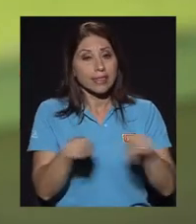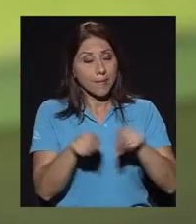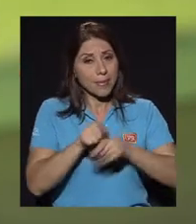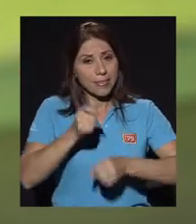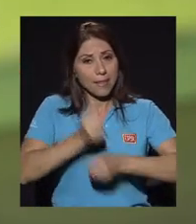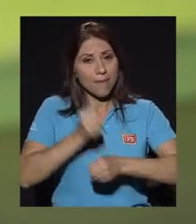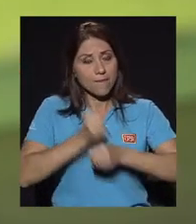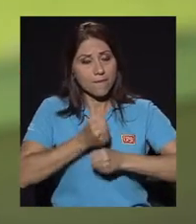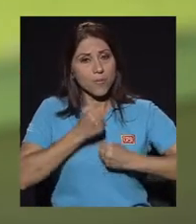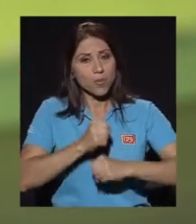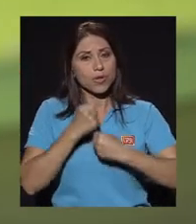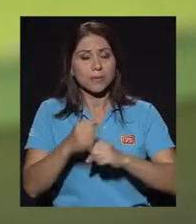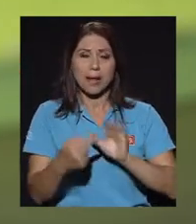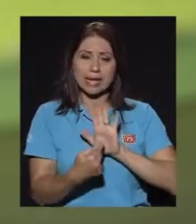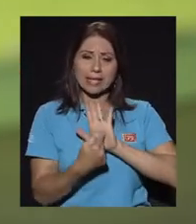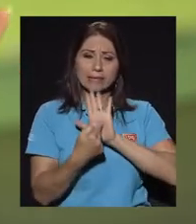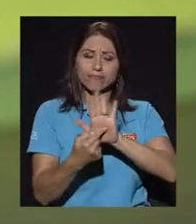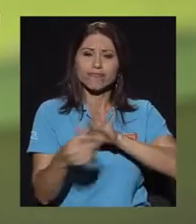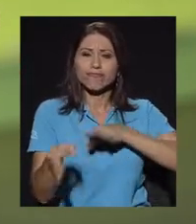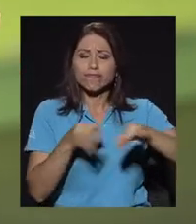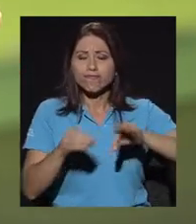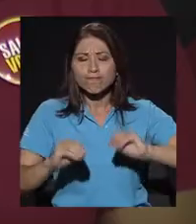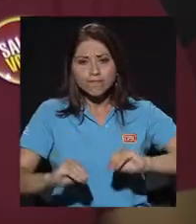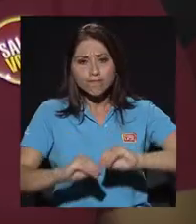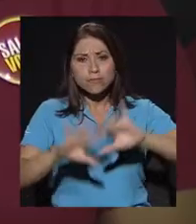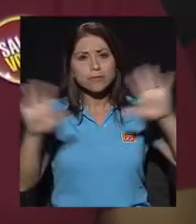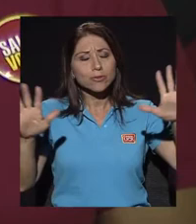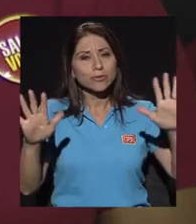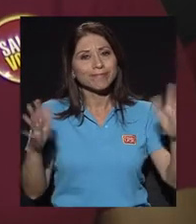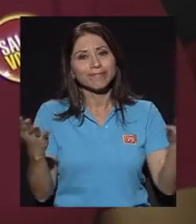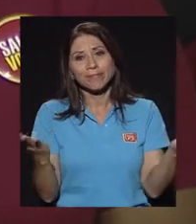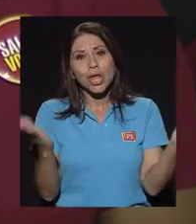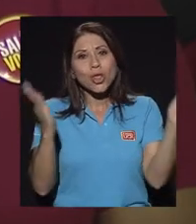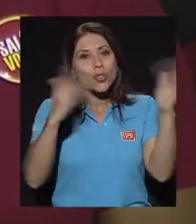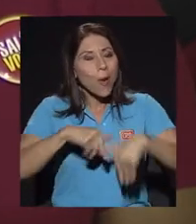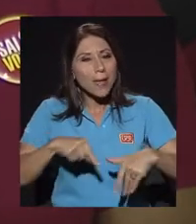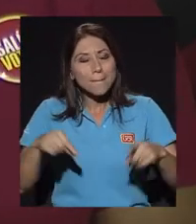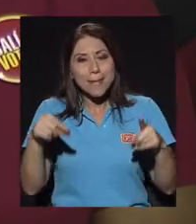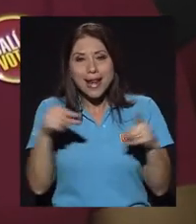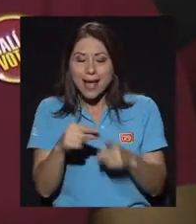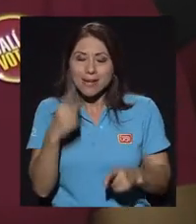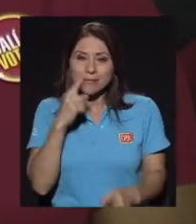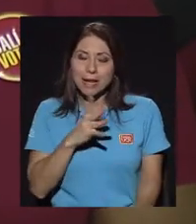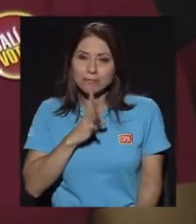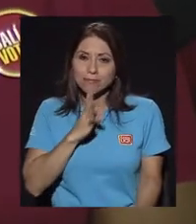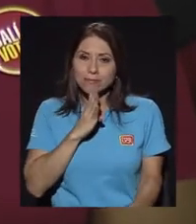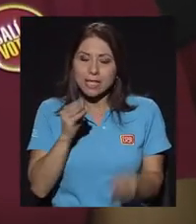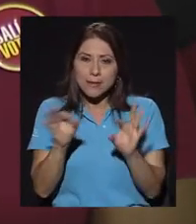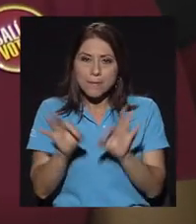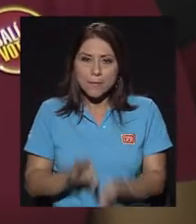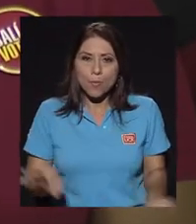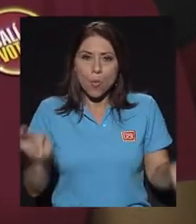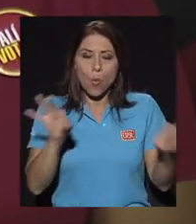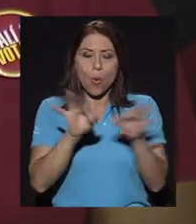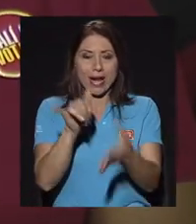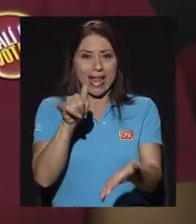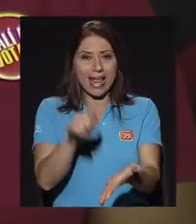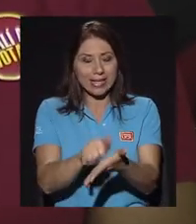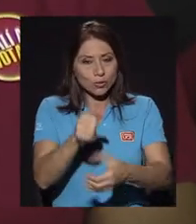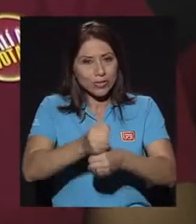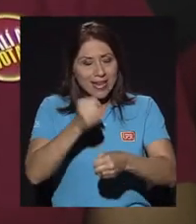transparencia municipal, bueno, no hay palabras, ¿ya?, para recalcar lo importantísimo que esto es,